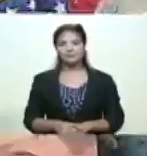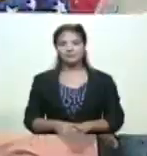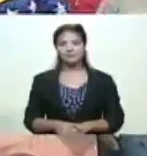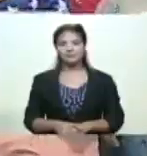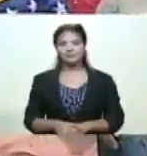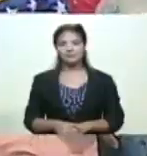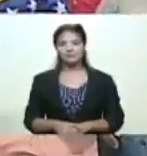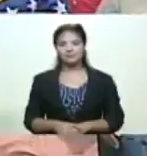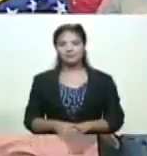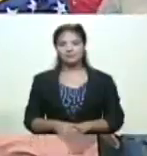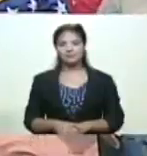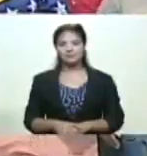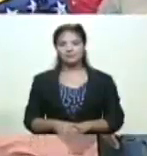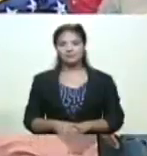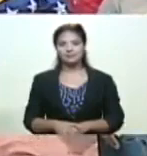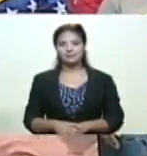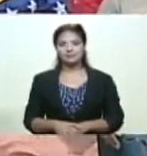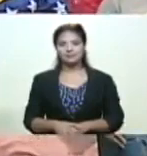Así que